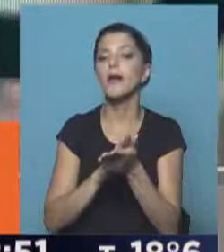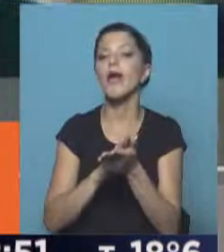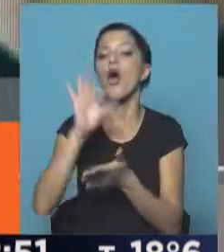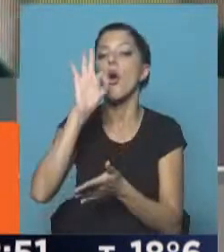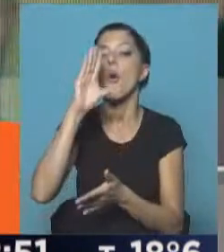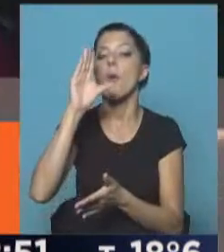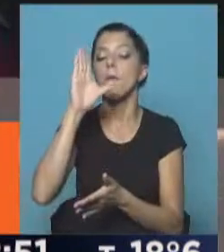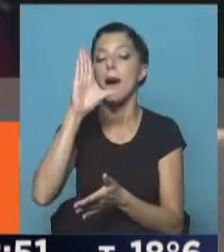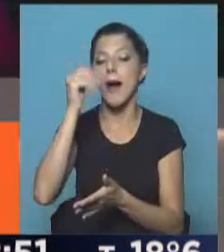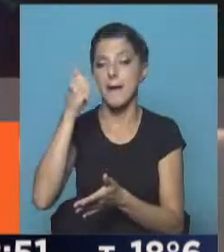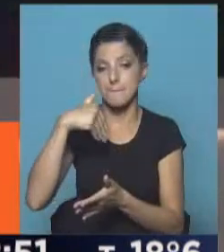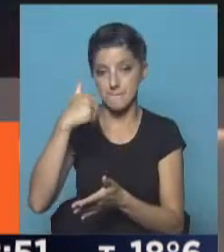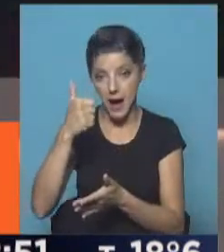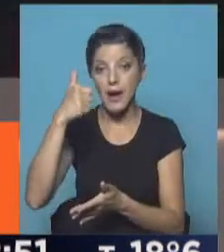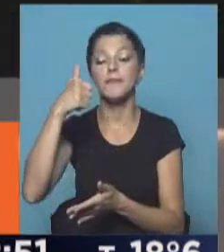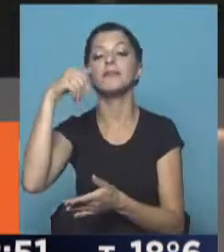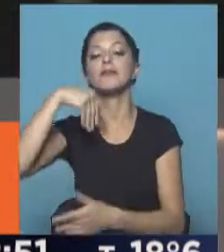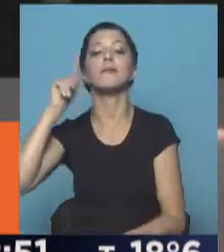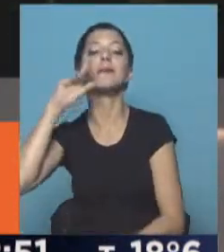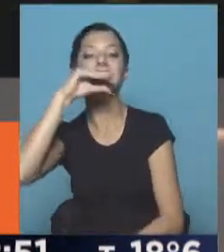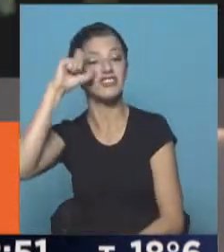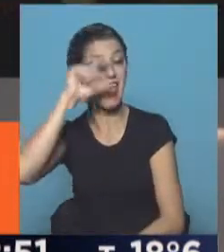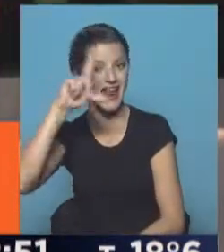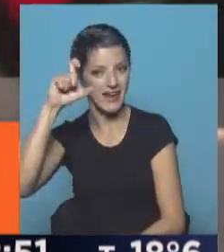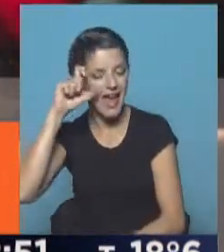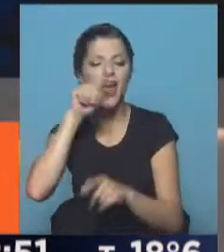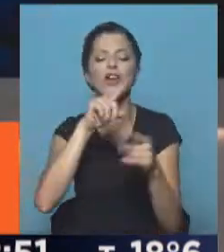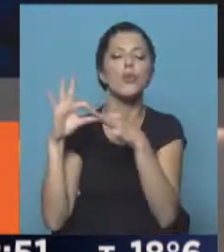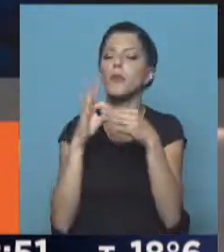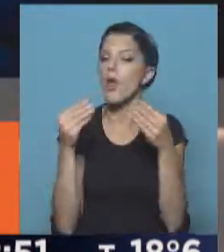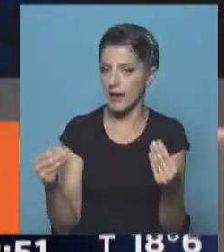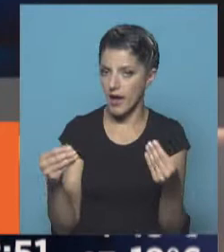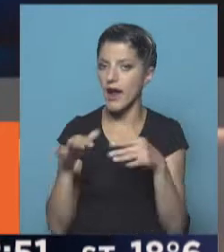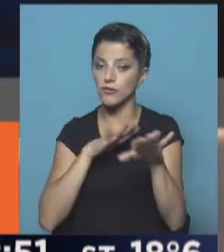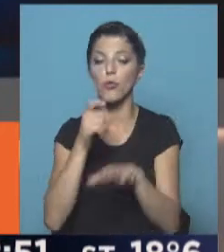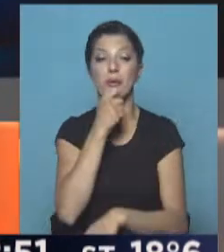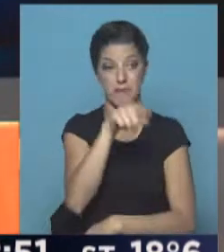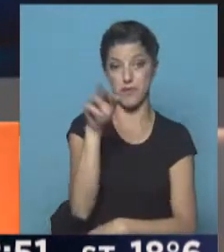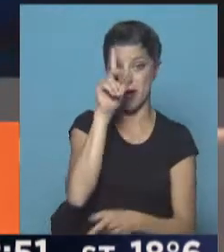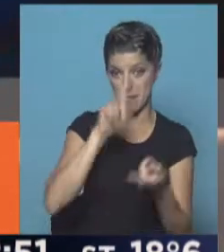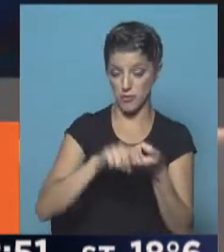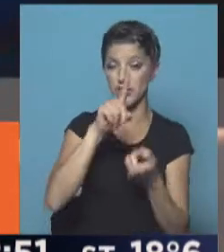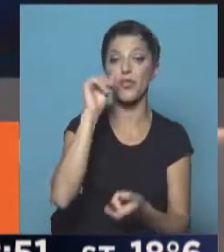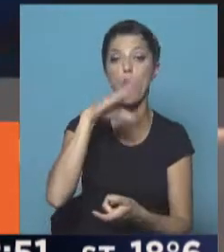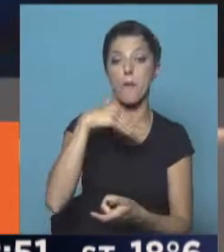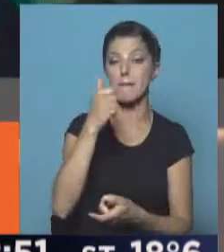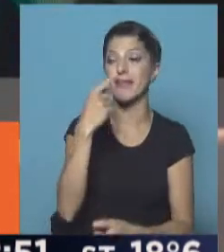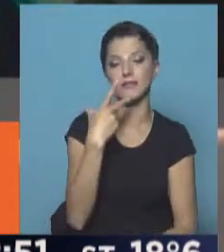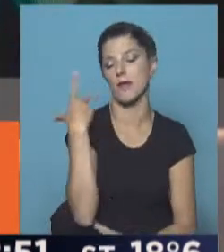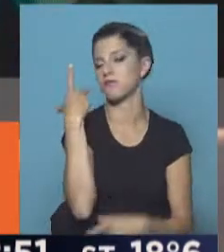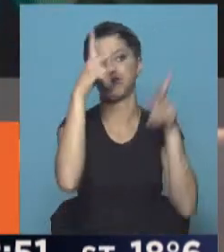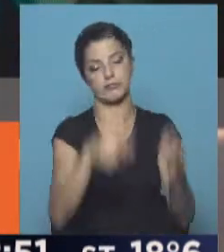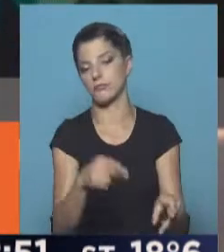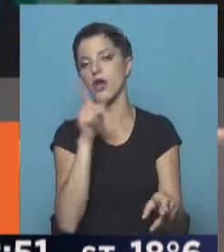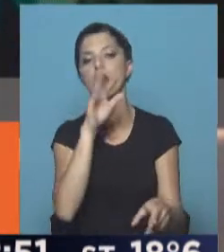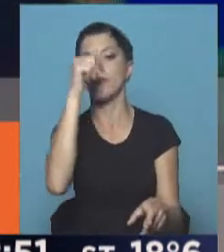ver con la candidatura de Hillary, el apoyo rotundo de Michelle diciendo basta es basta con respecto a Trump? Y el